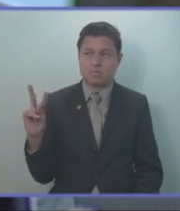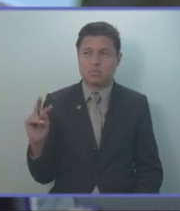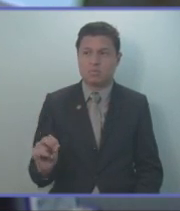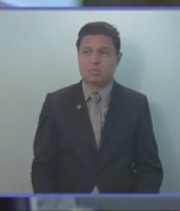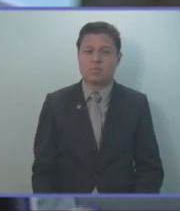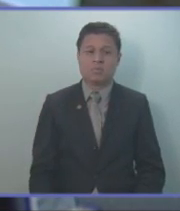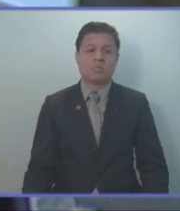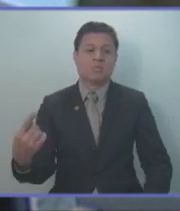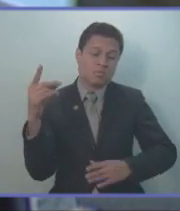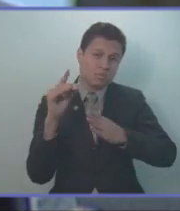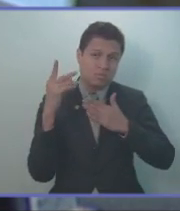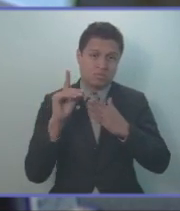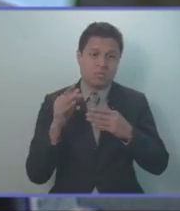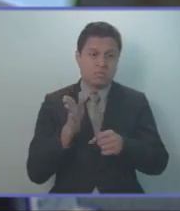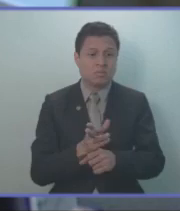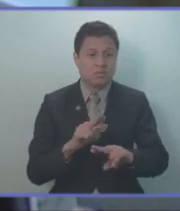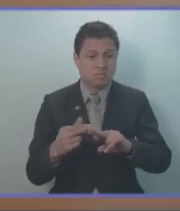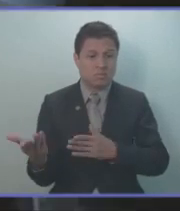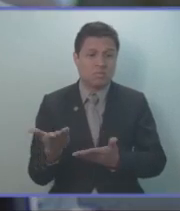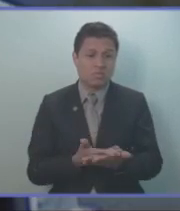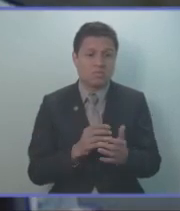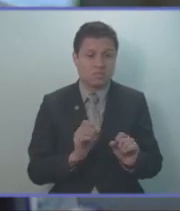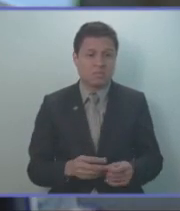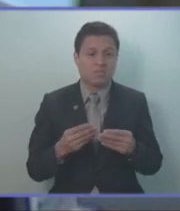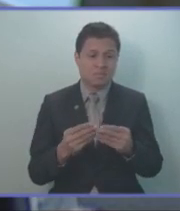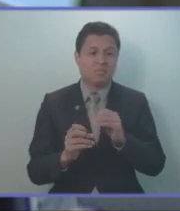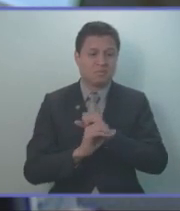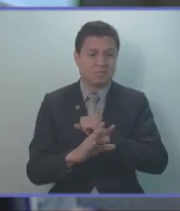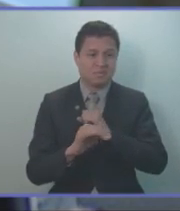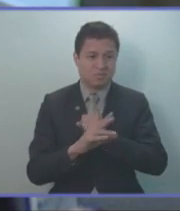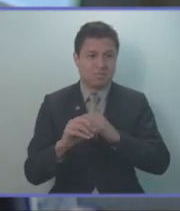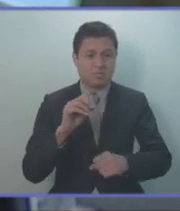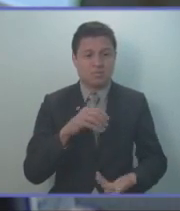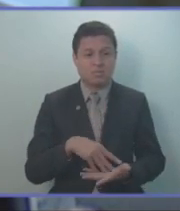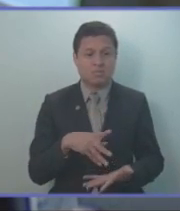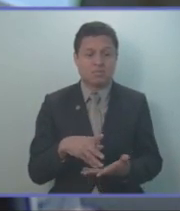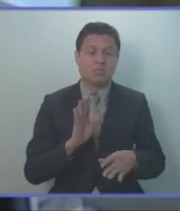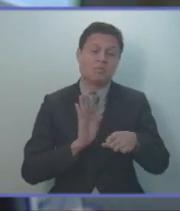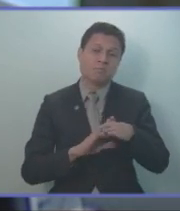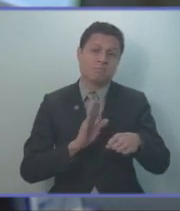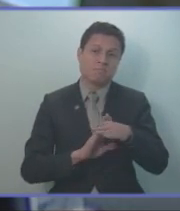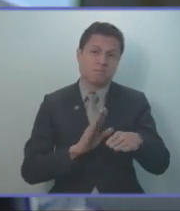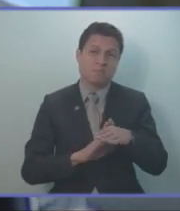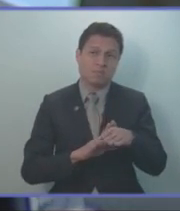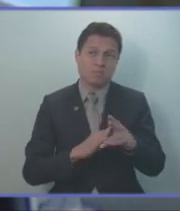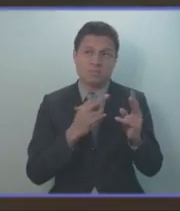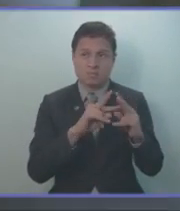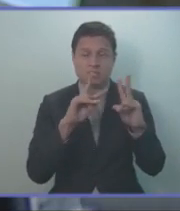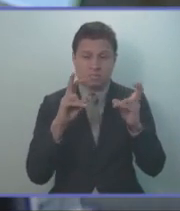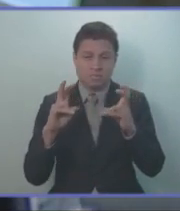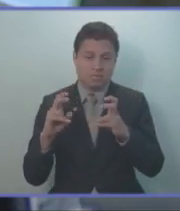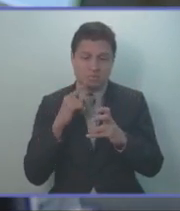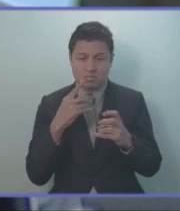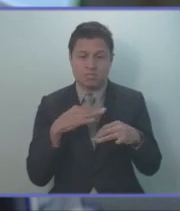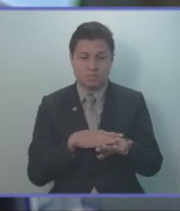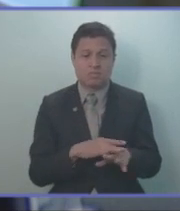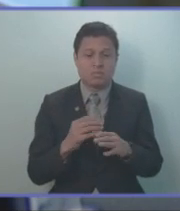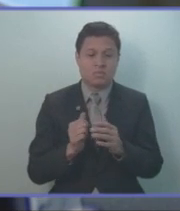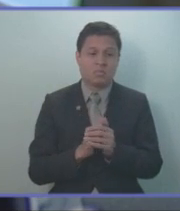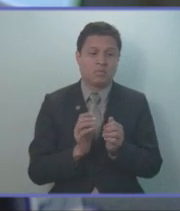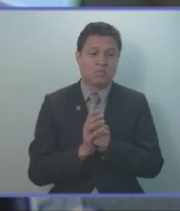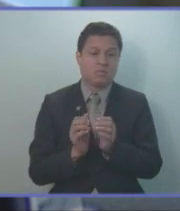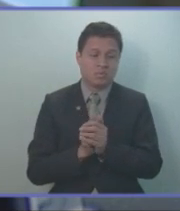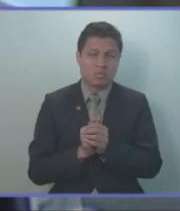1597-7-2014-2, moción de diputados de Arena en el sentido se emita un pronunciamiento público exhortando a las partes involucradas en el